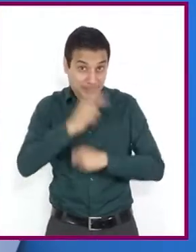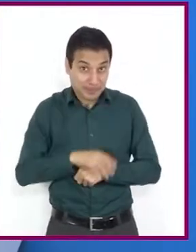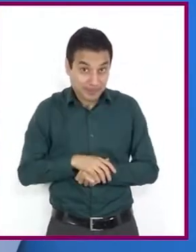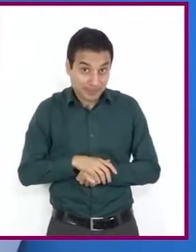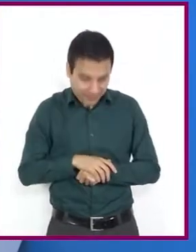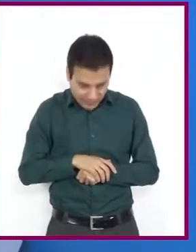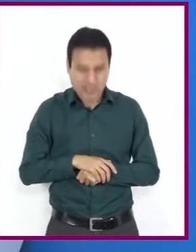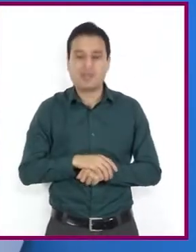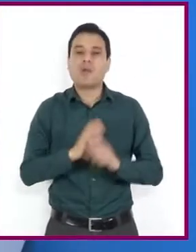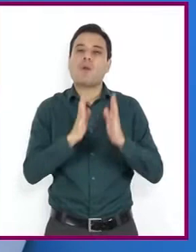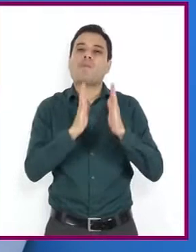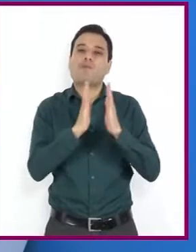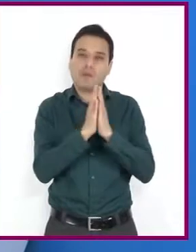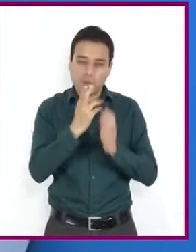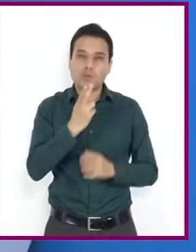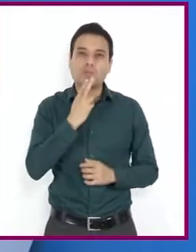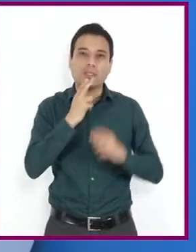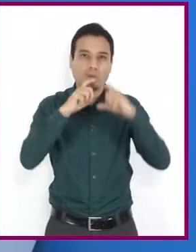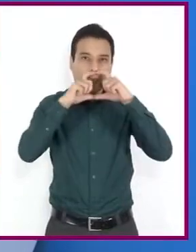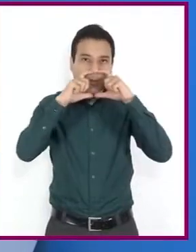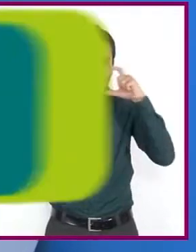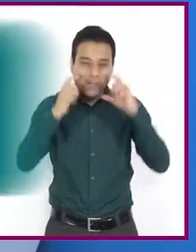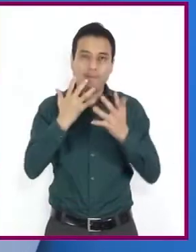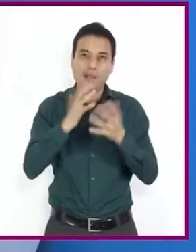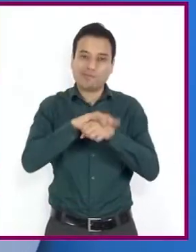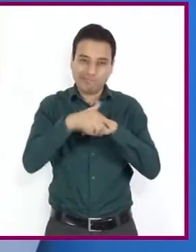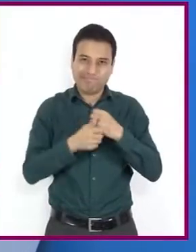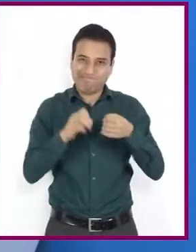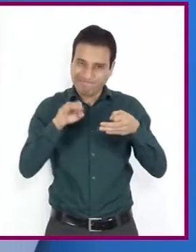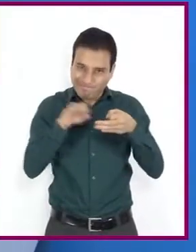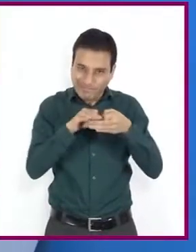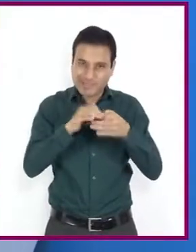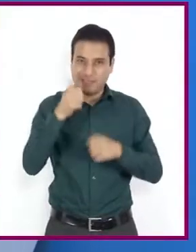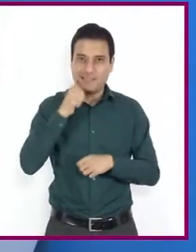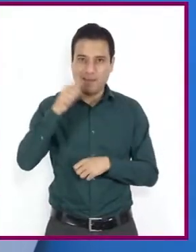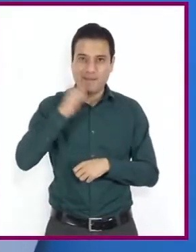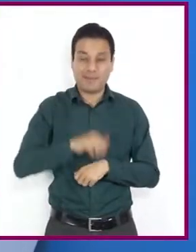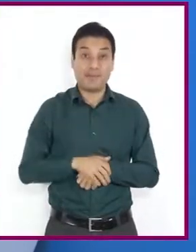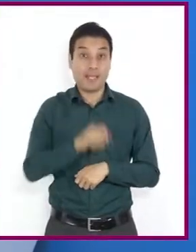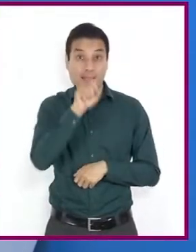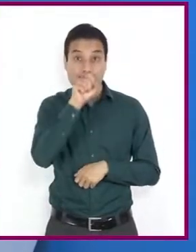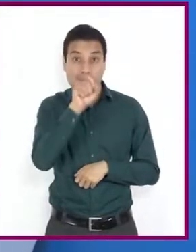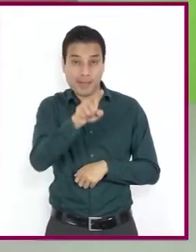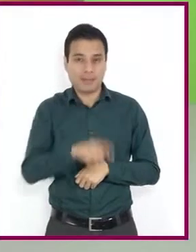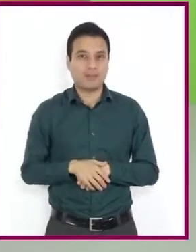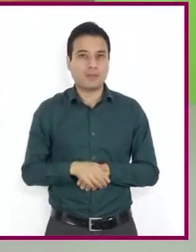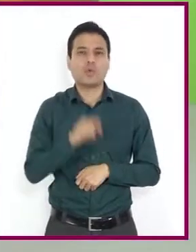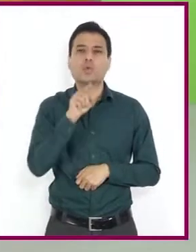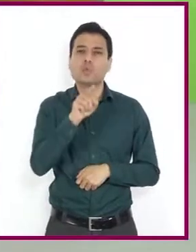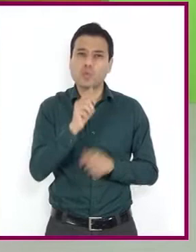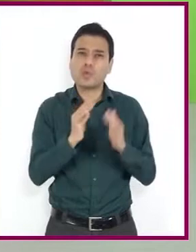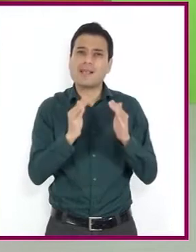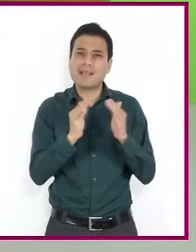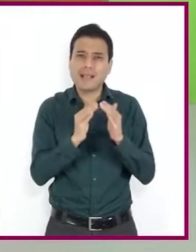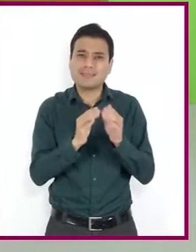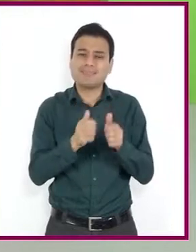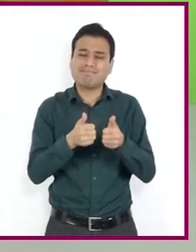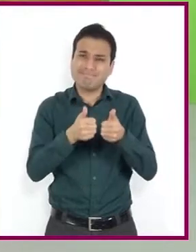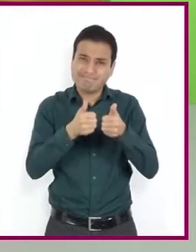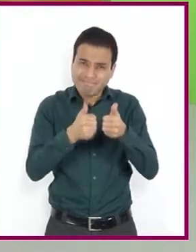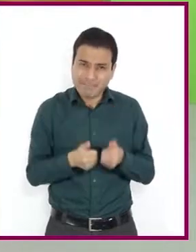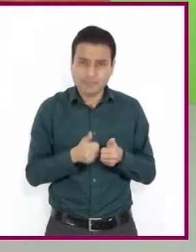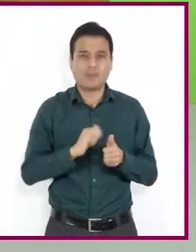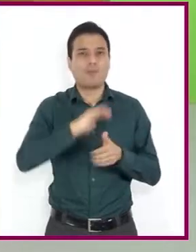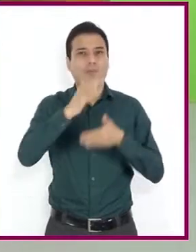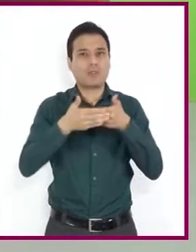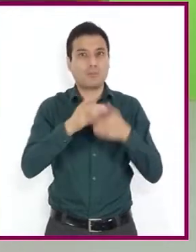usar cubrebocas, lavarse constantemente las manos y, si les es posible, permanezcan en sus casas para que pronto